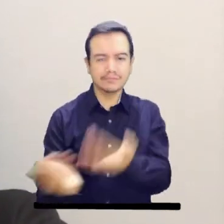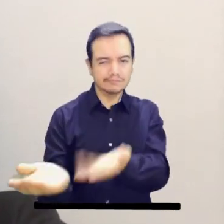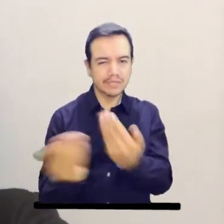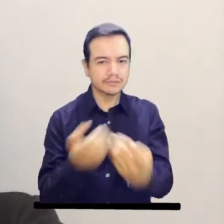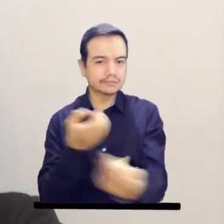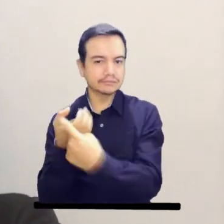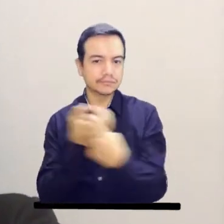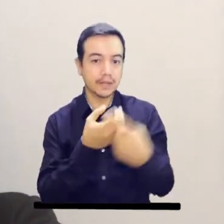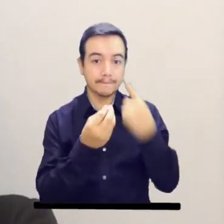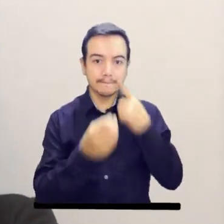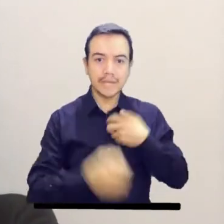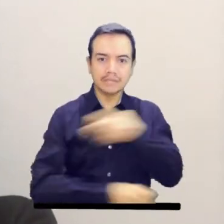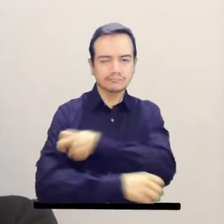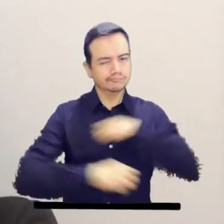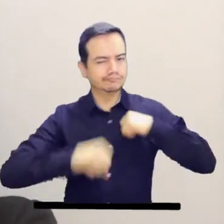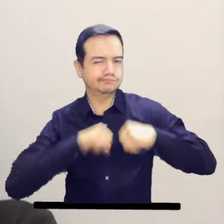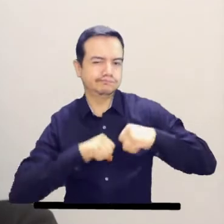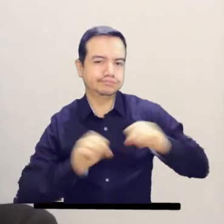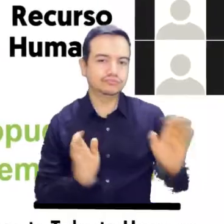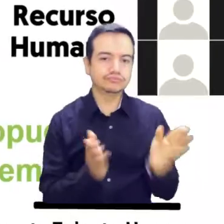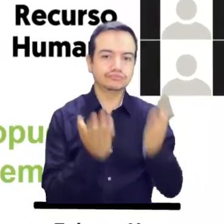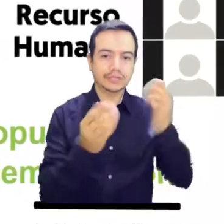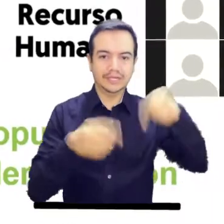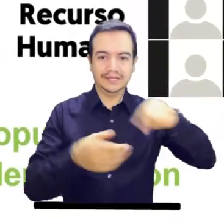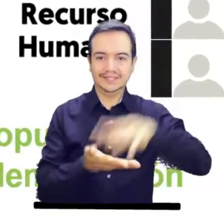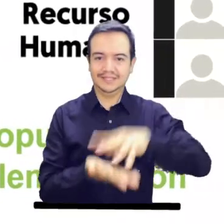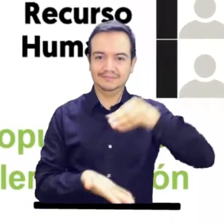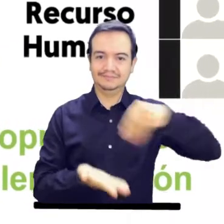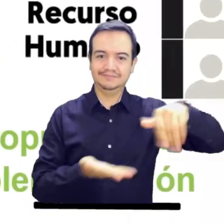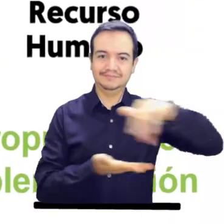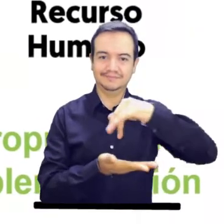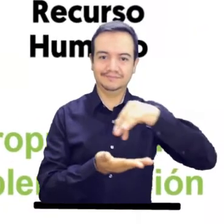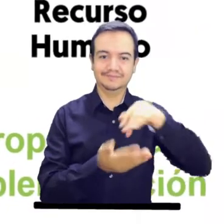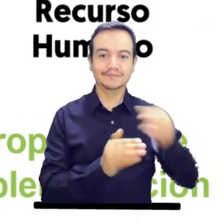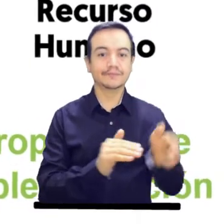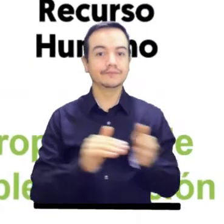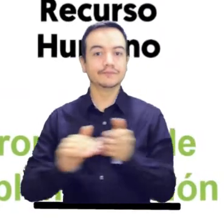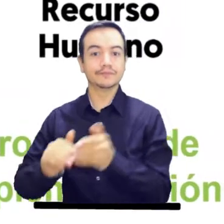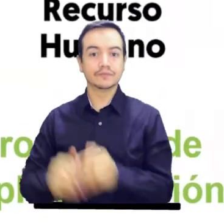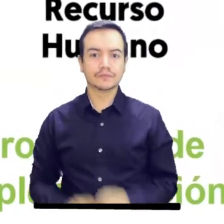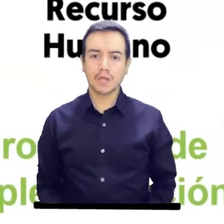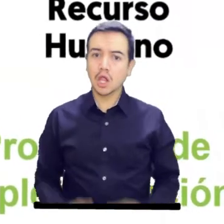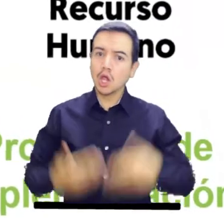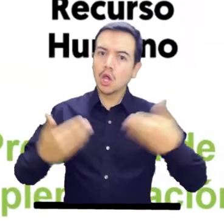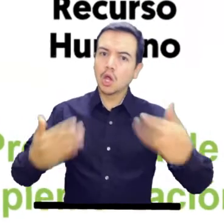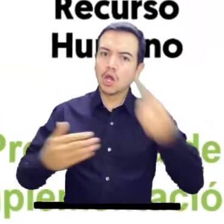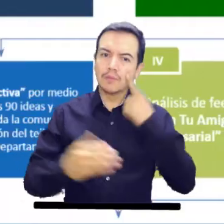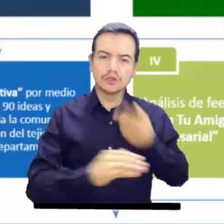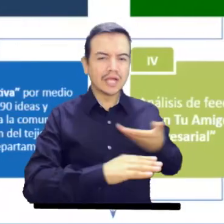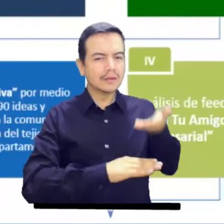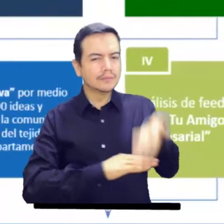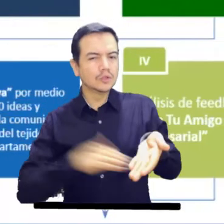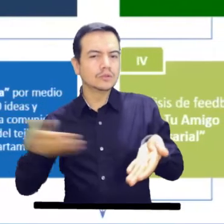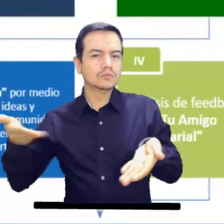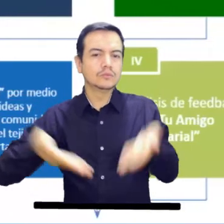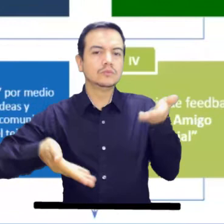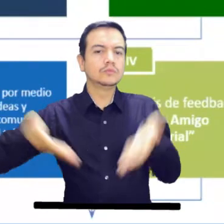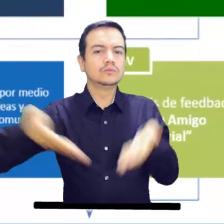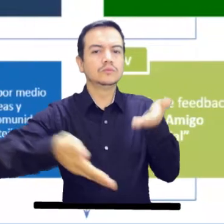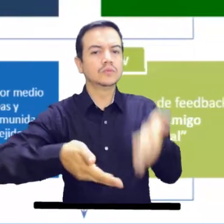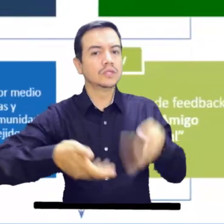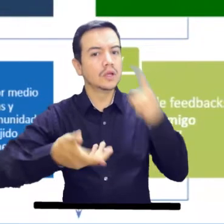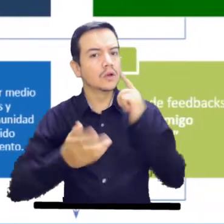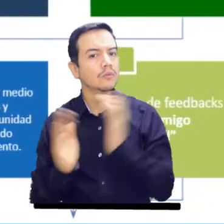cara a la reactivación económica en el departamento para darle orden a las ideas y a la construcción de propuestas la comisión regional